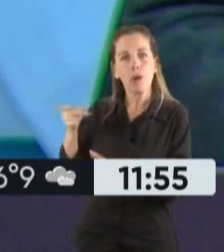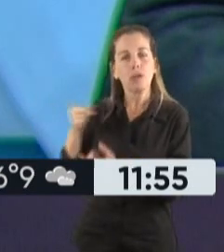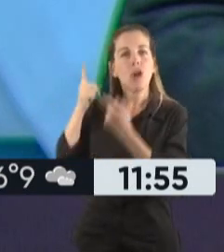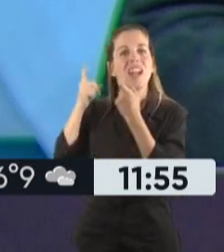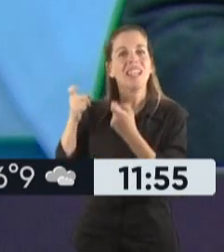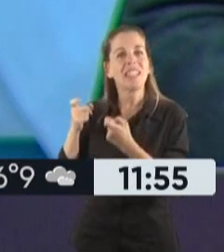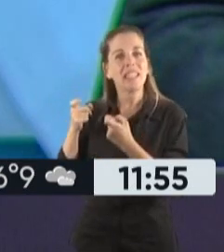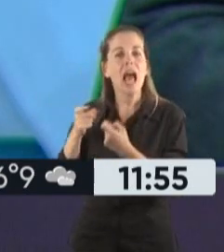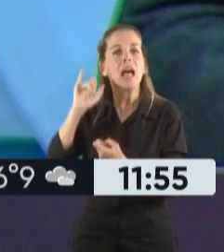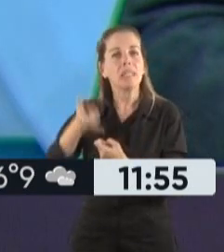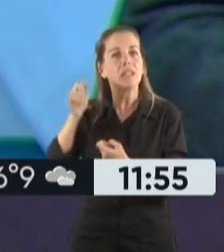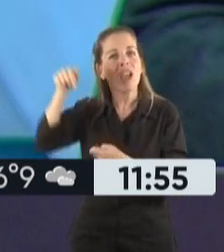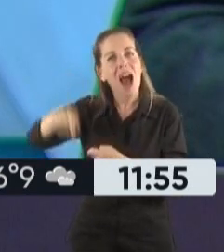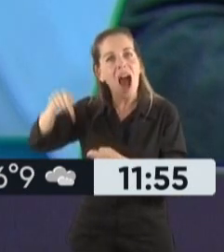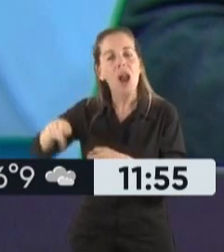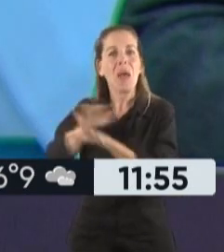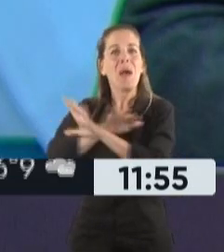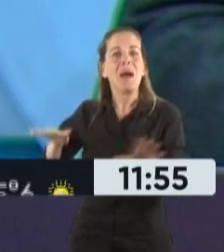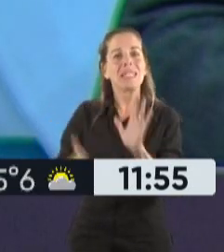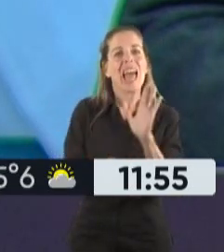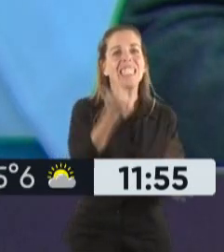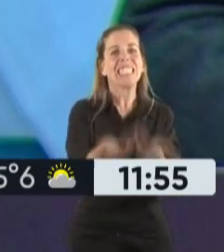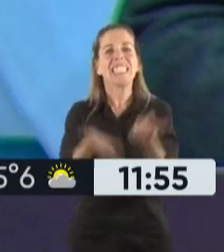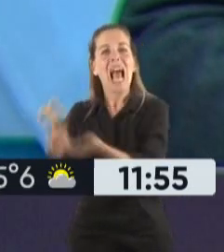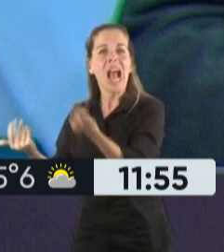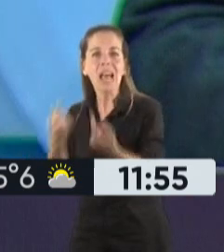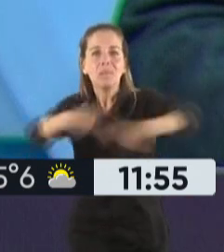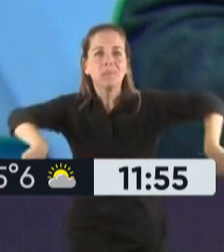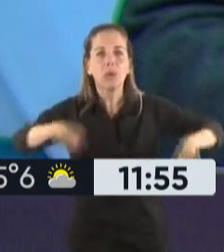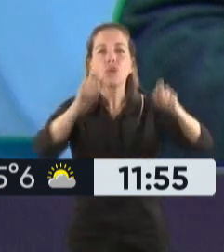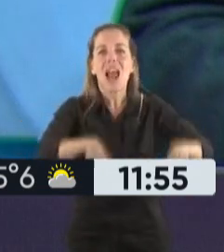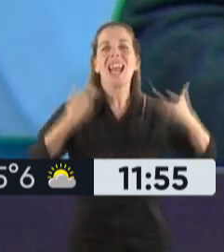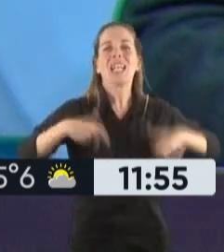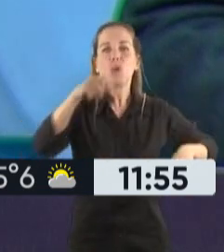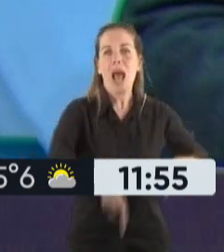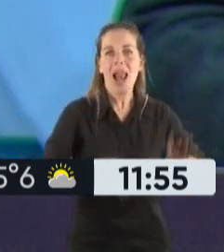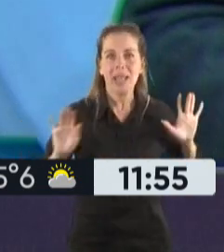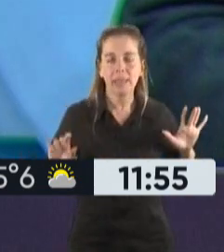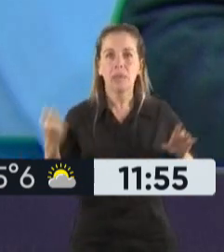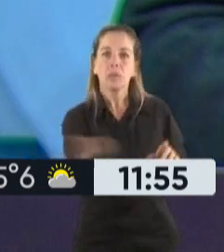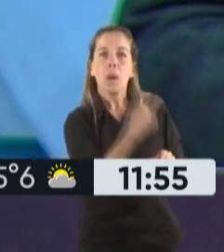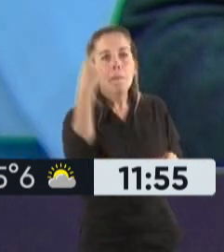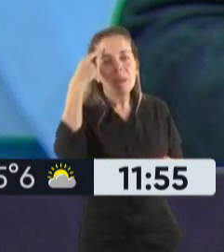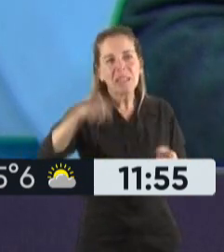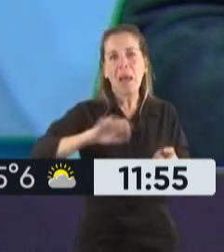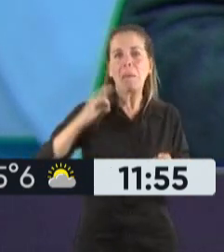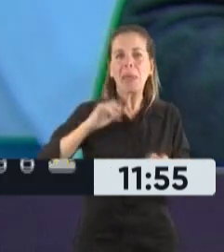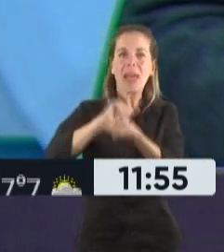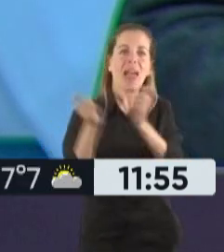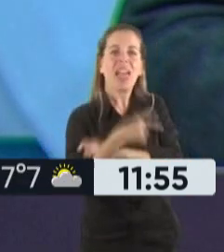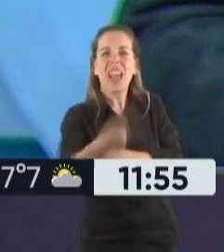necesidad de terminar con el extractivismo. Ustedes dirán, ¿eso en qué nos cambia la vida a nosotros? Bueno, tardamos 500